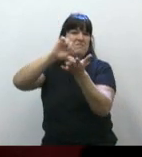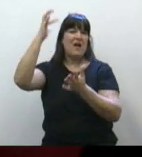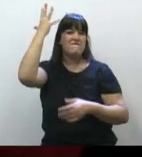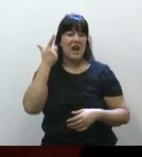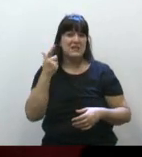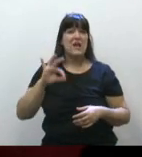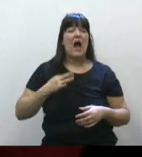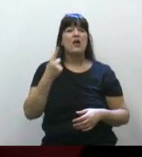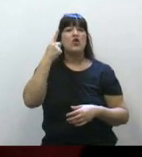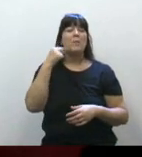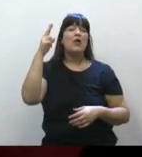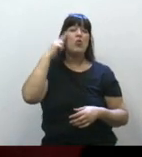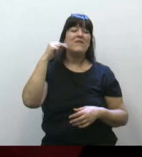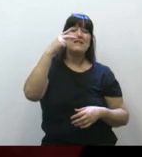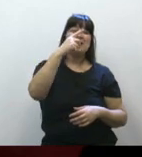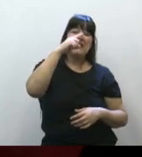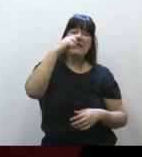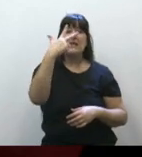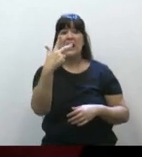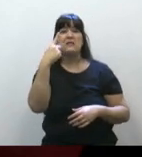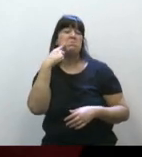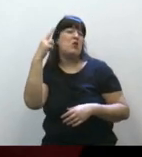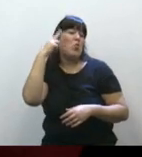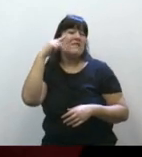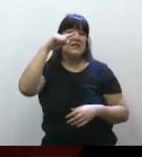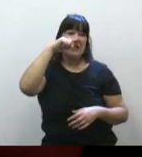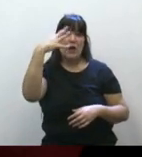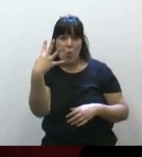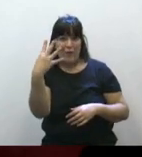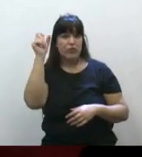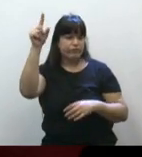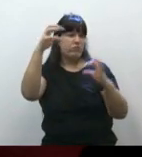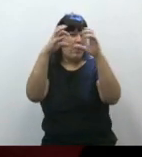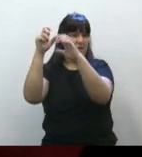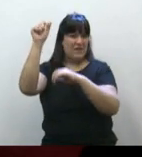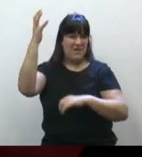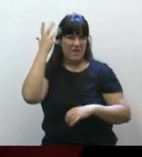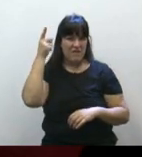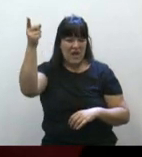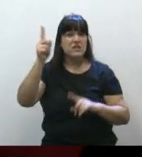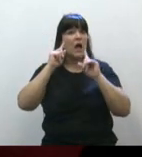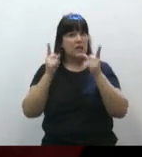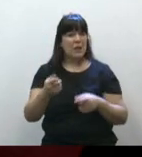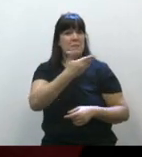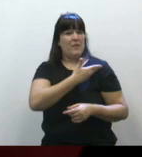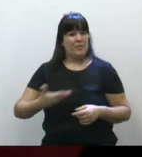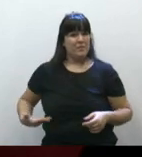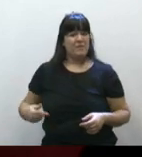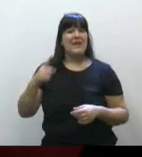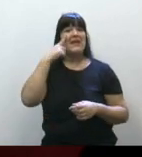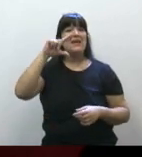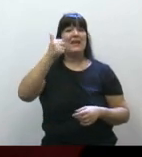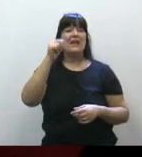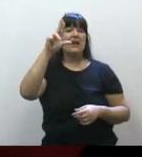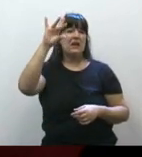73 74 y quiero analizar también como el presidente valéry giscard et